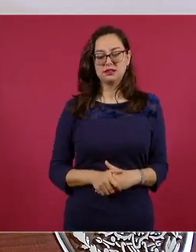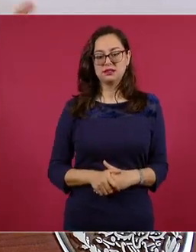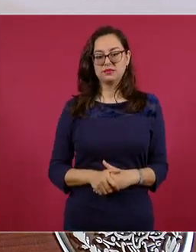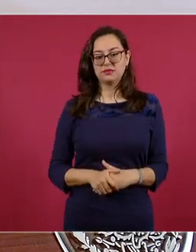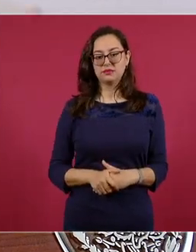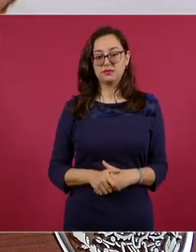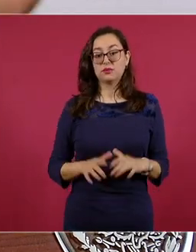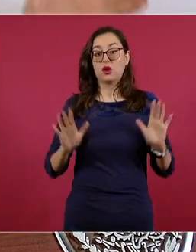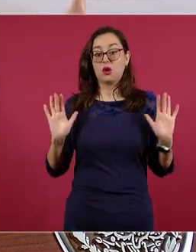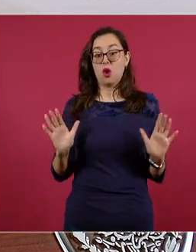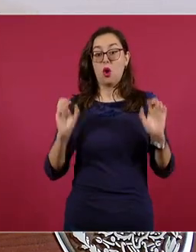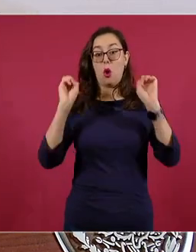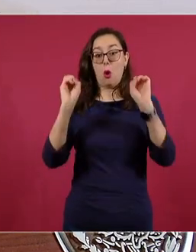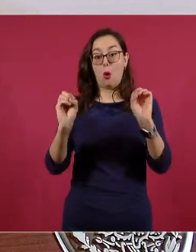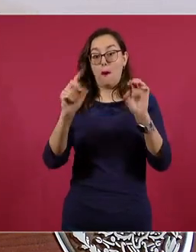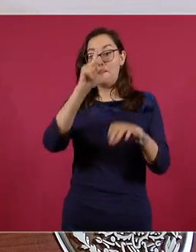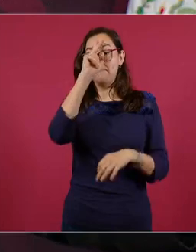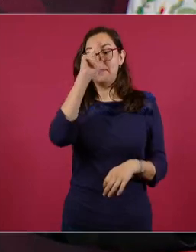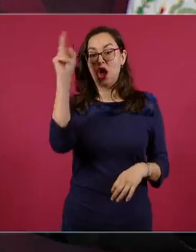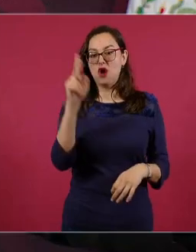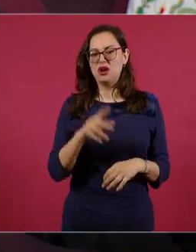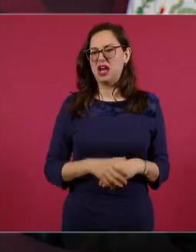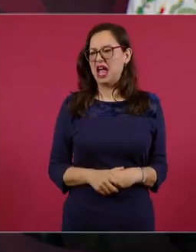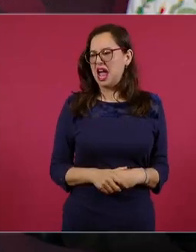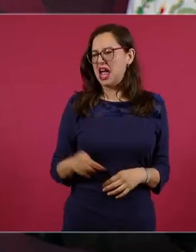los mexicanos son masoquistas.